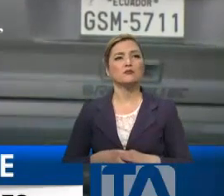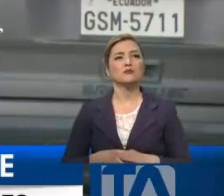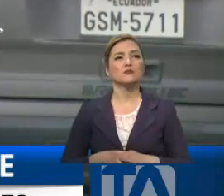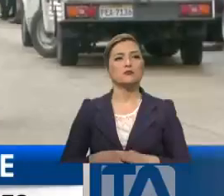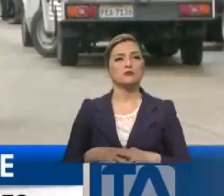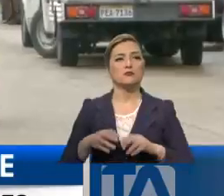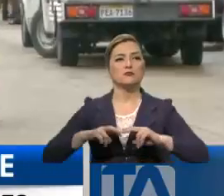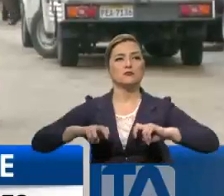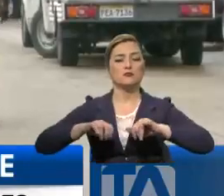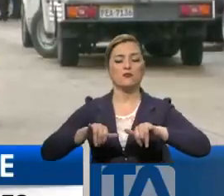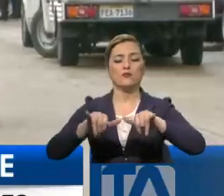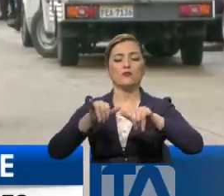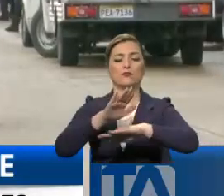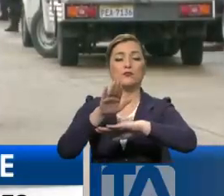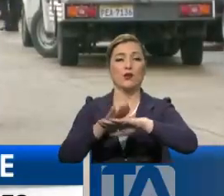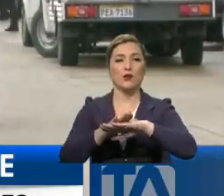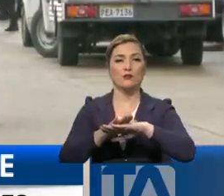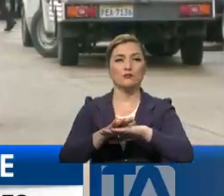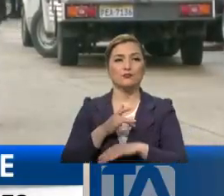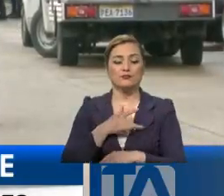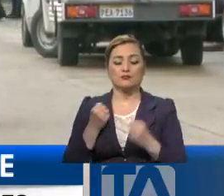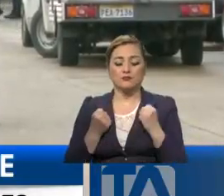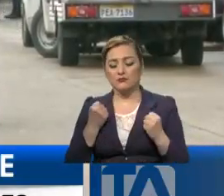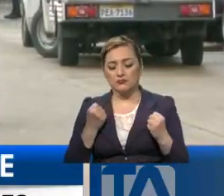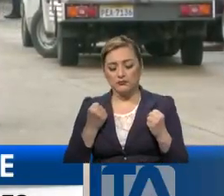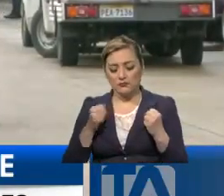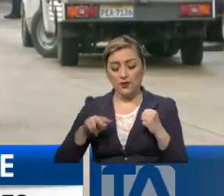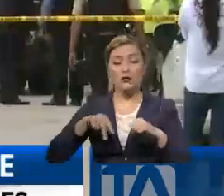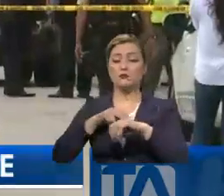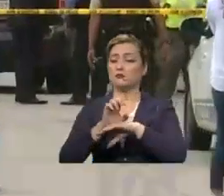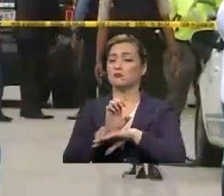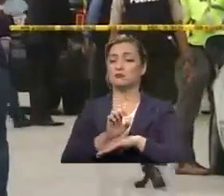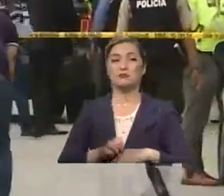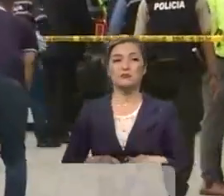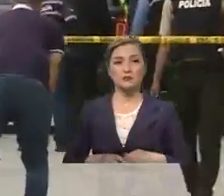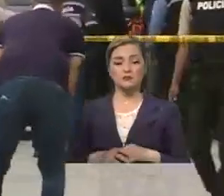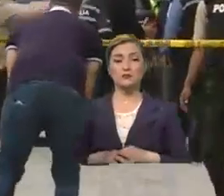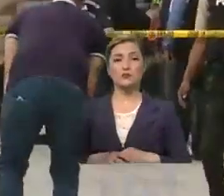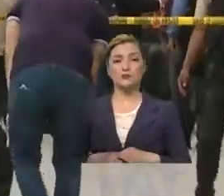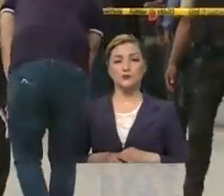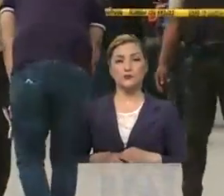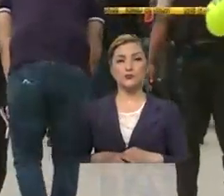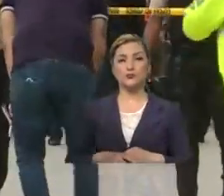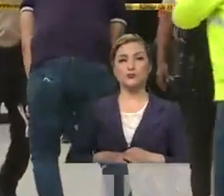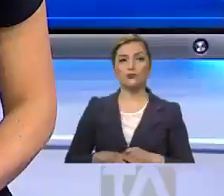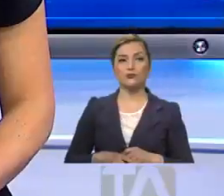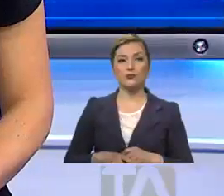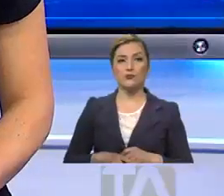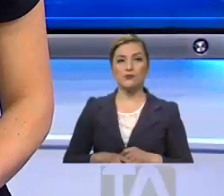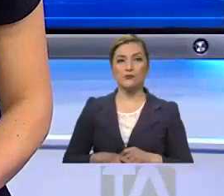las investigaciones sobre este caso que ha generado conmoción nacional. María de los Ángeles Rondón, 24